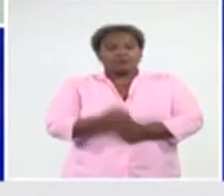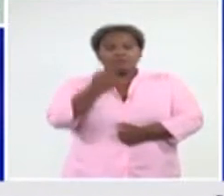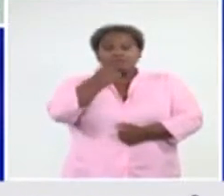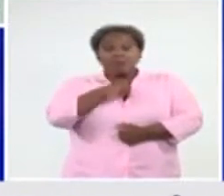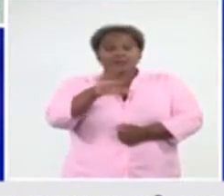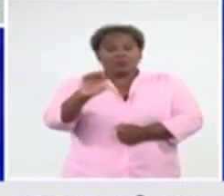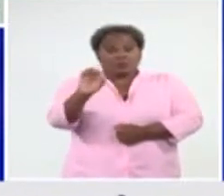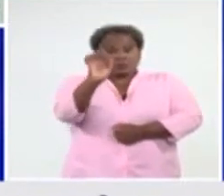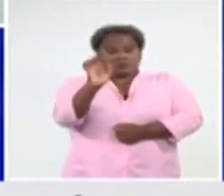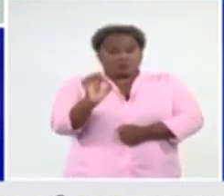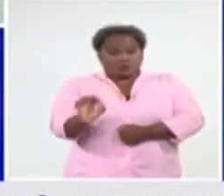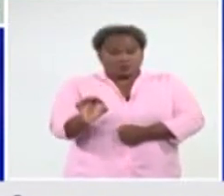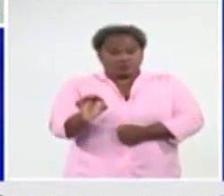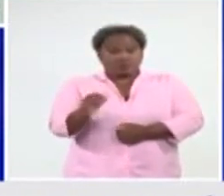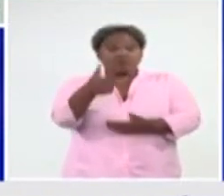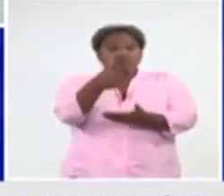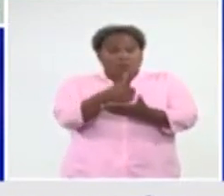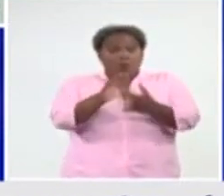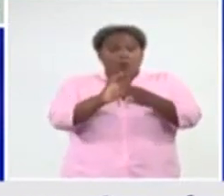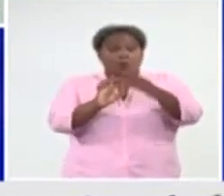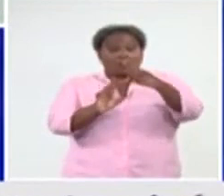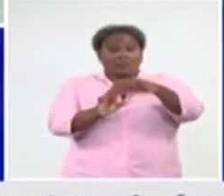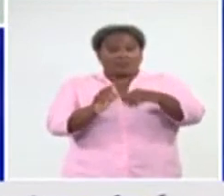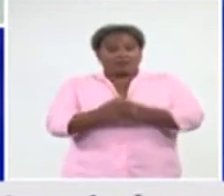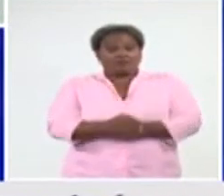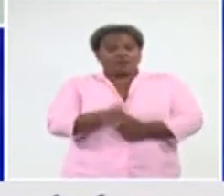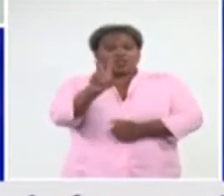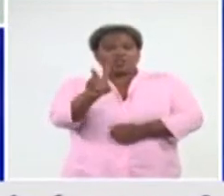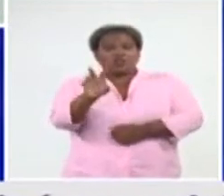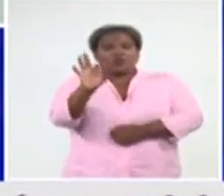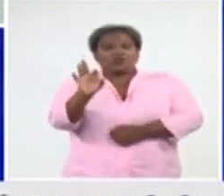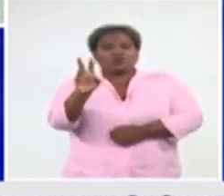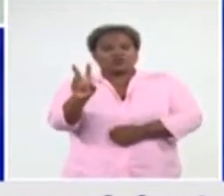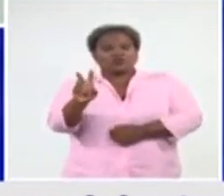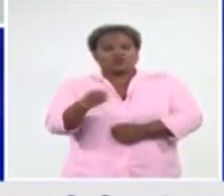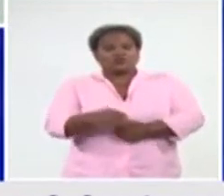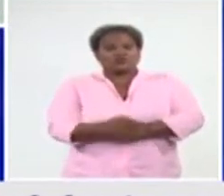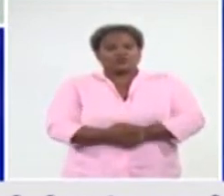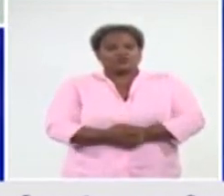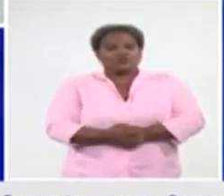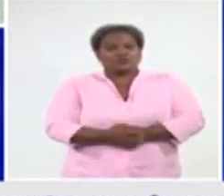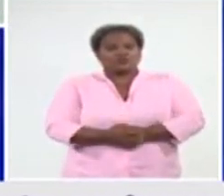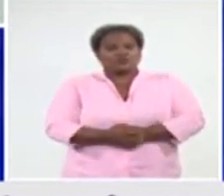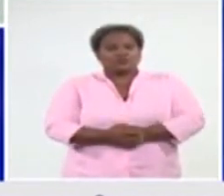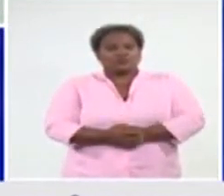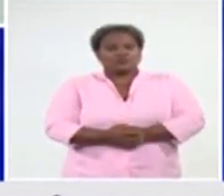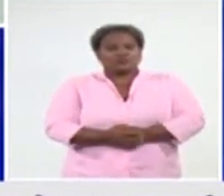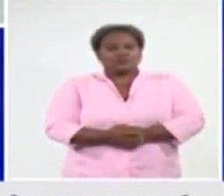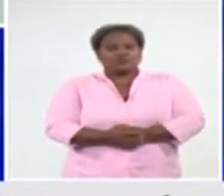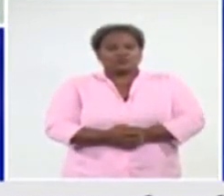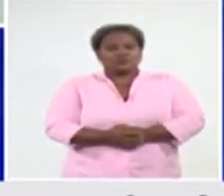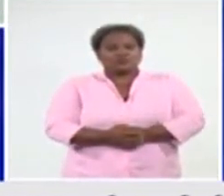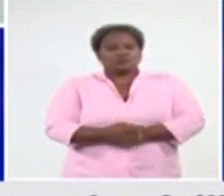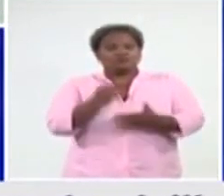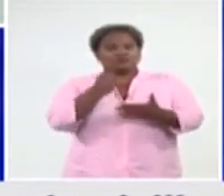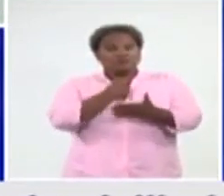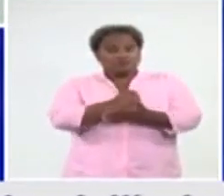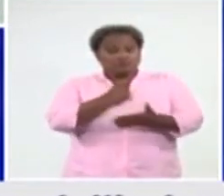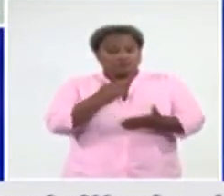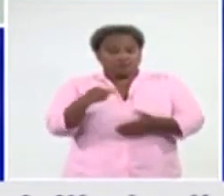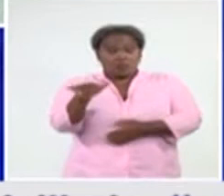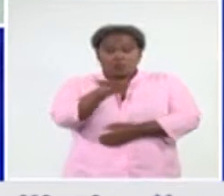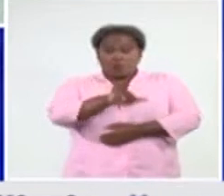50%, el municipio de Guantánamo, con 282. Se diagnostican casos